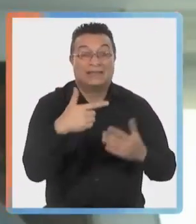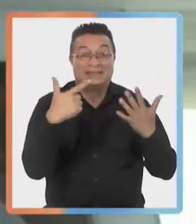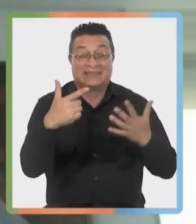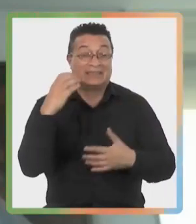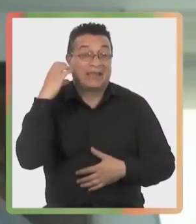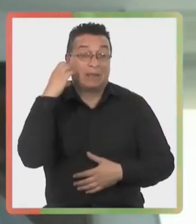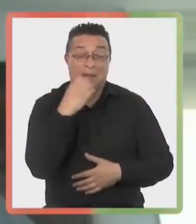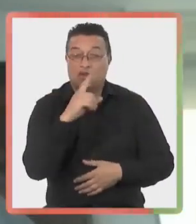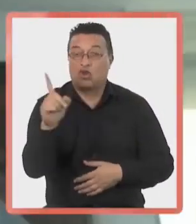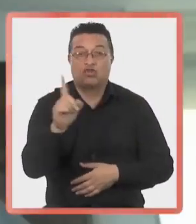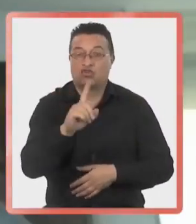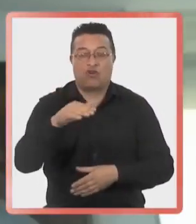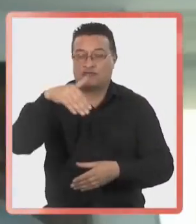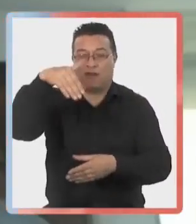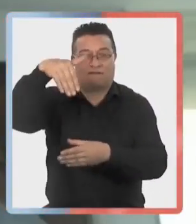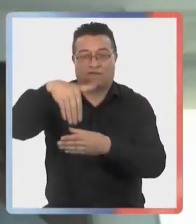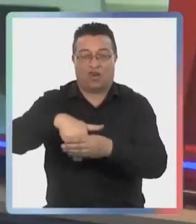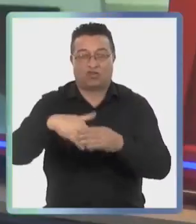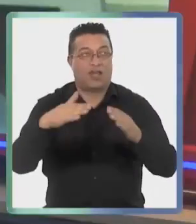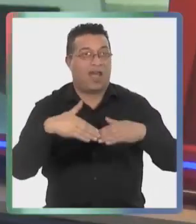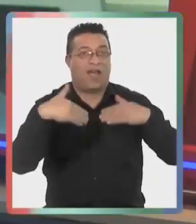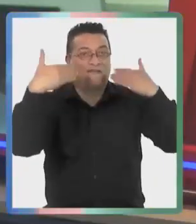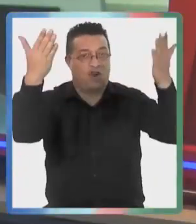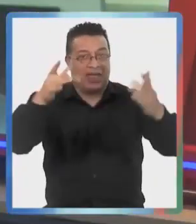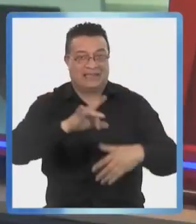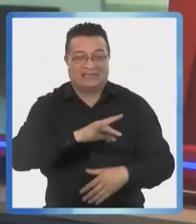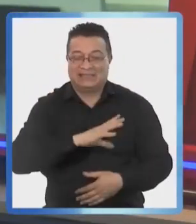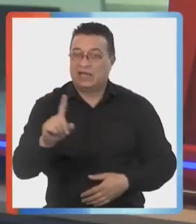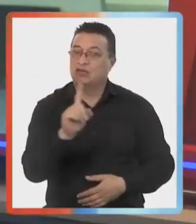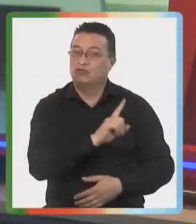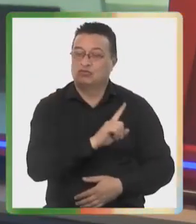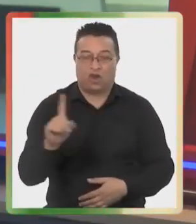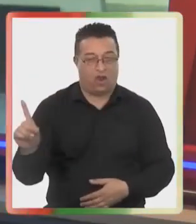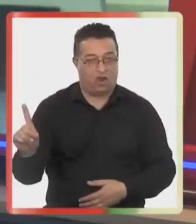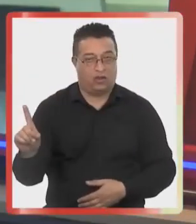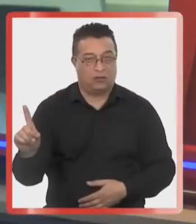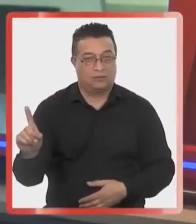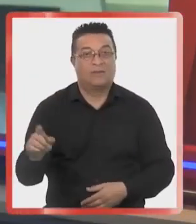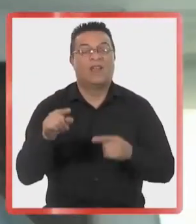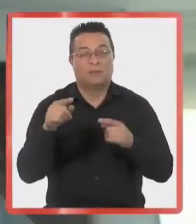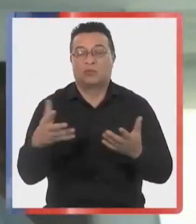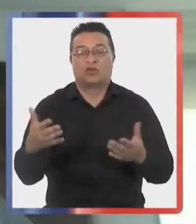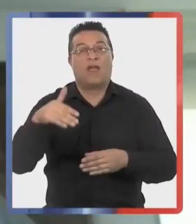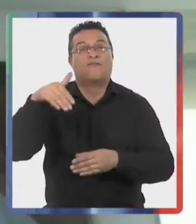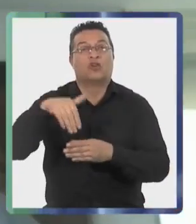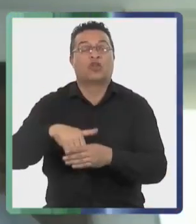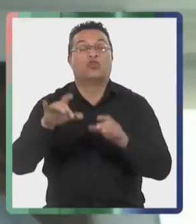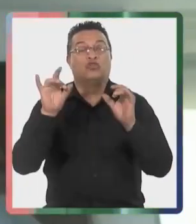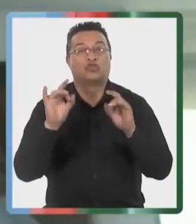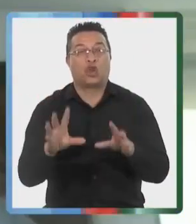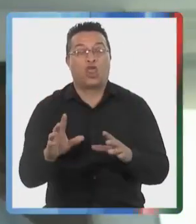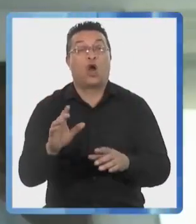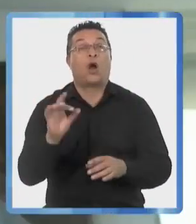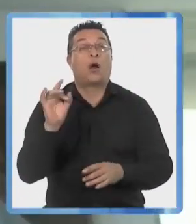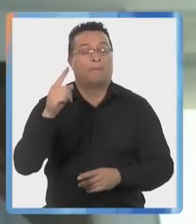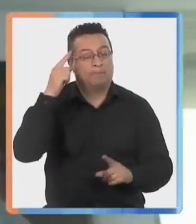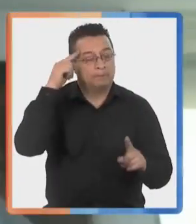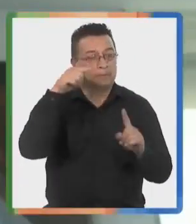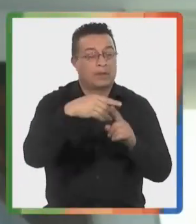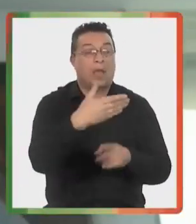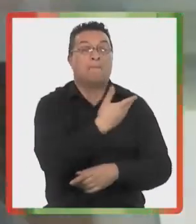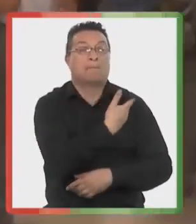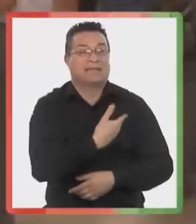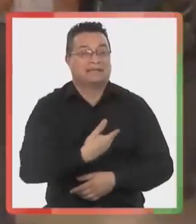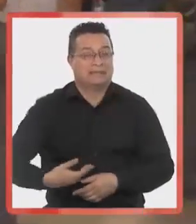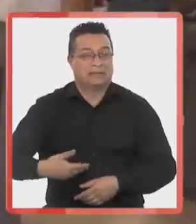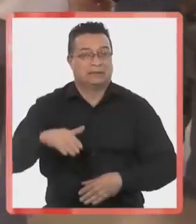mayo no votan las personas, los chilenos que están en el exterior. No hay votación del exterior, porque esa votación solo existe para el presidente en